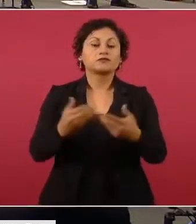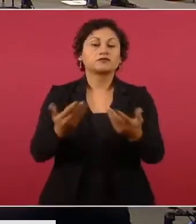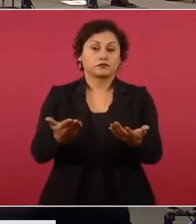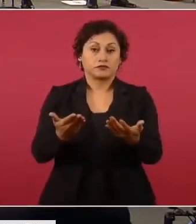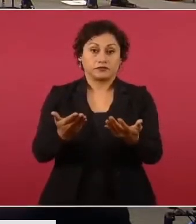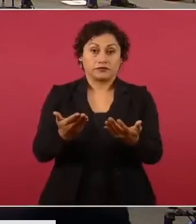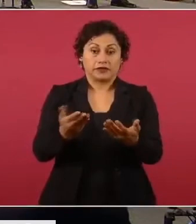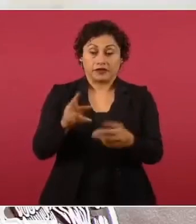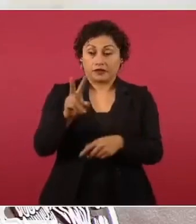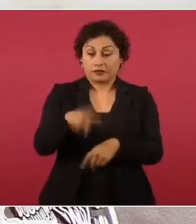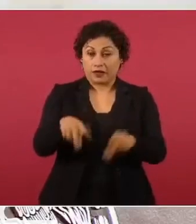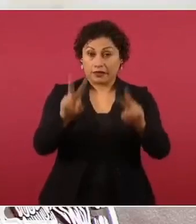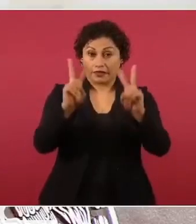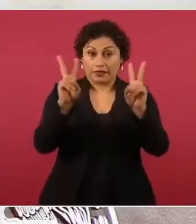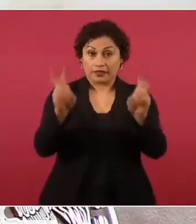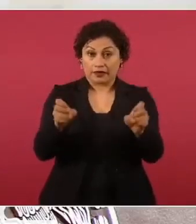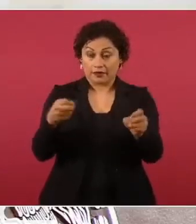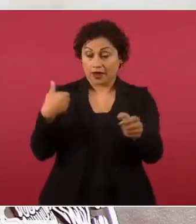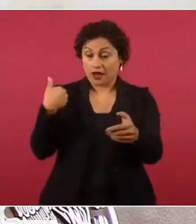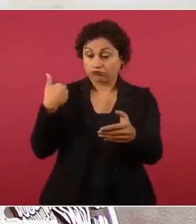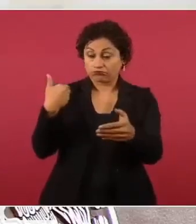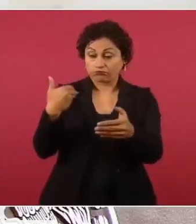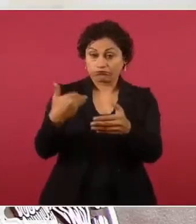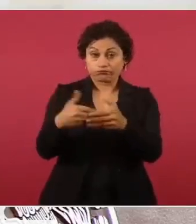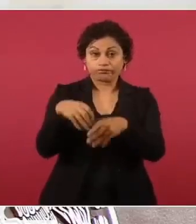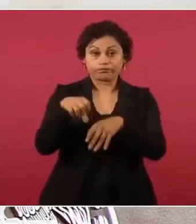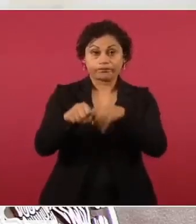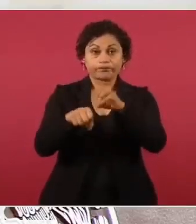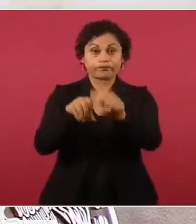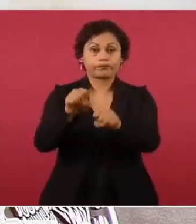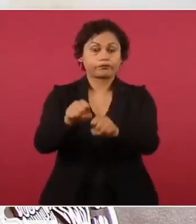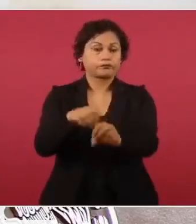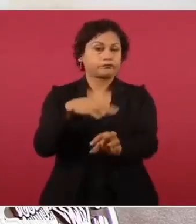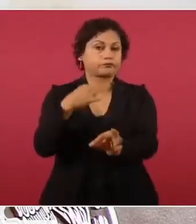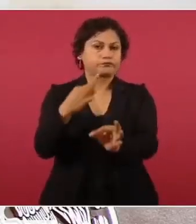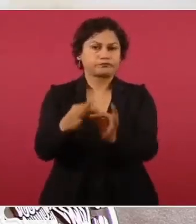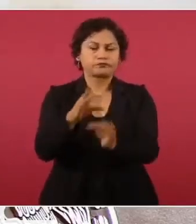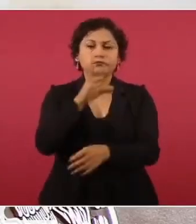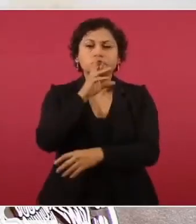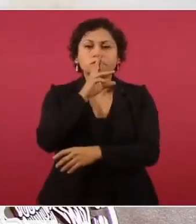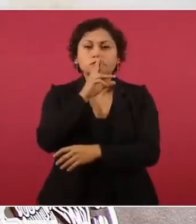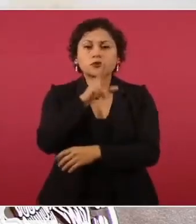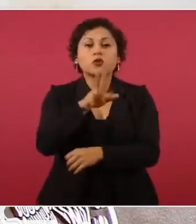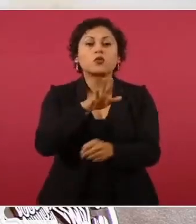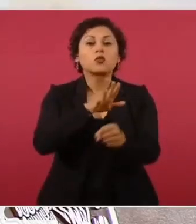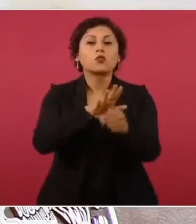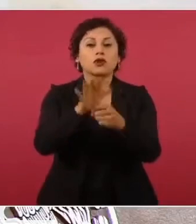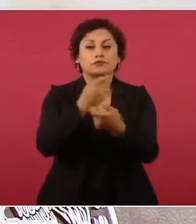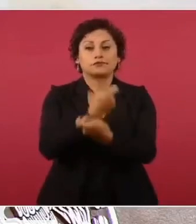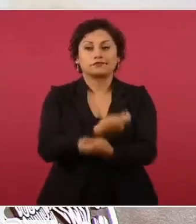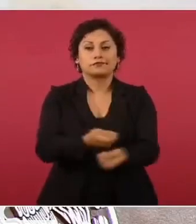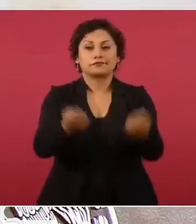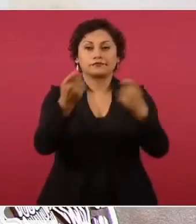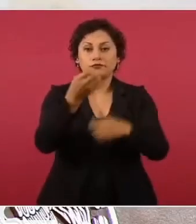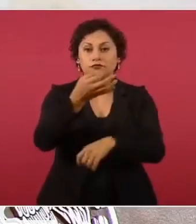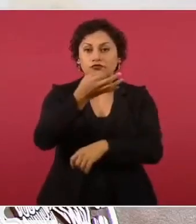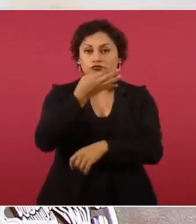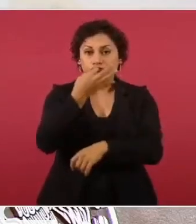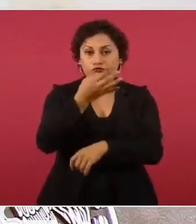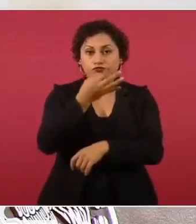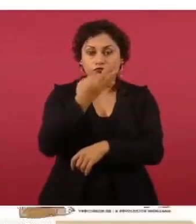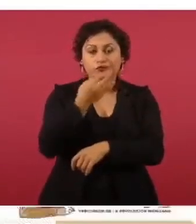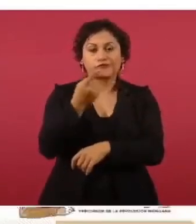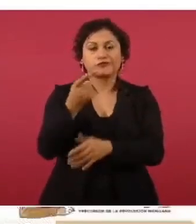más importante y exitoso es el tema del surtimiento de recetas. Lo que se habla siempre del abasto, pero que nosotros lo planteamos como